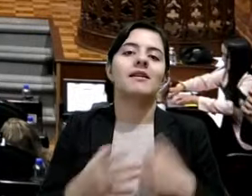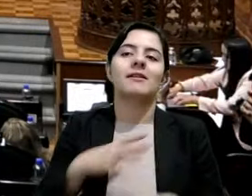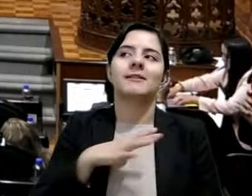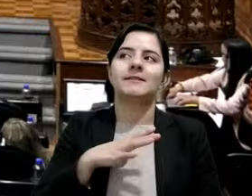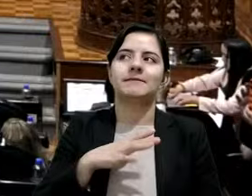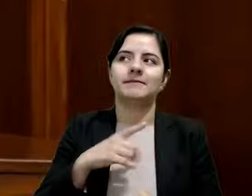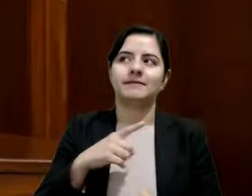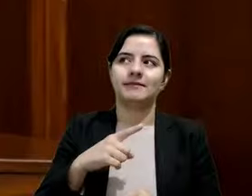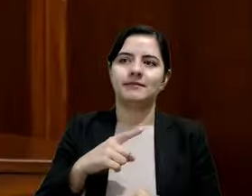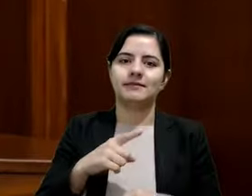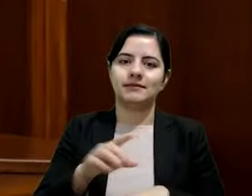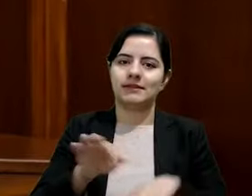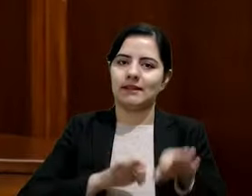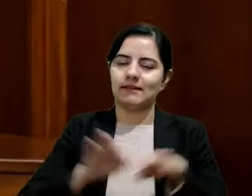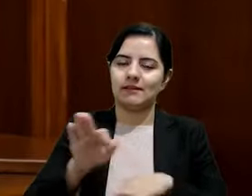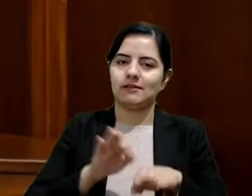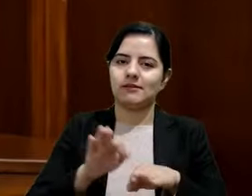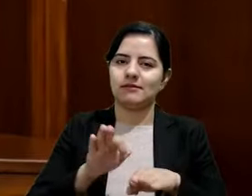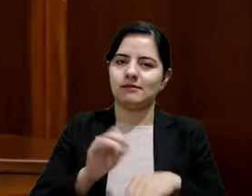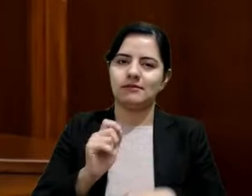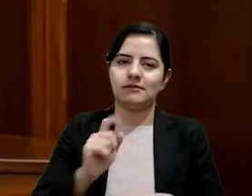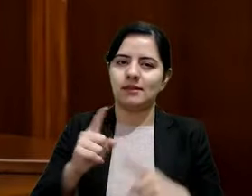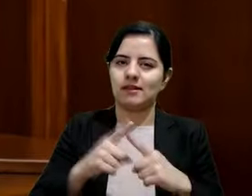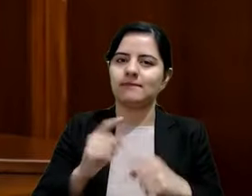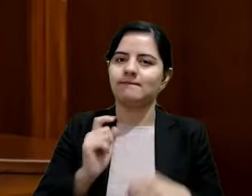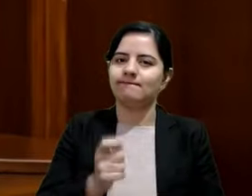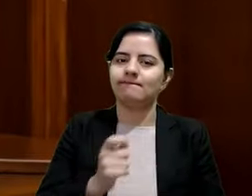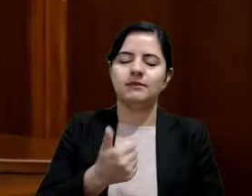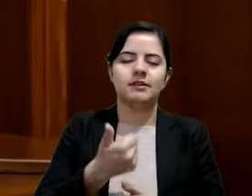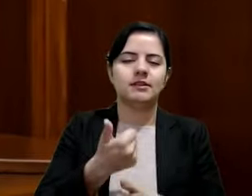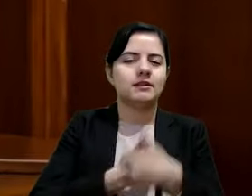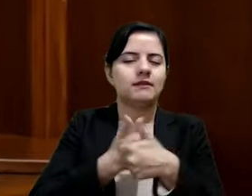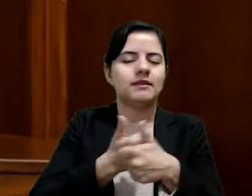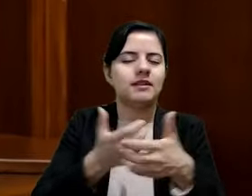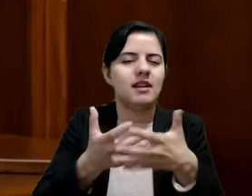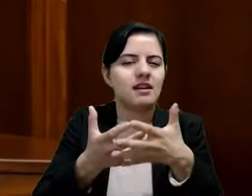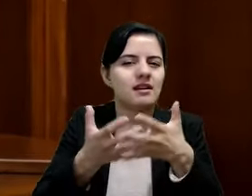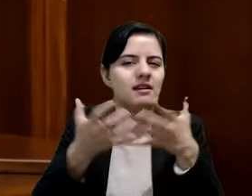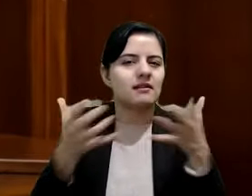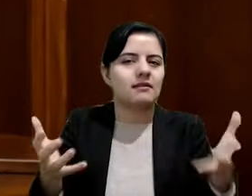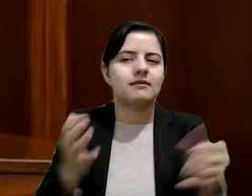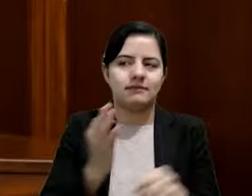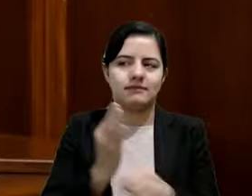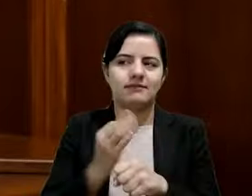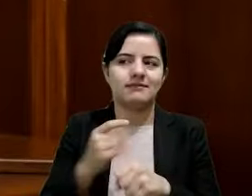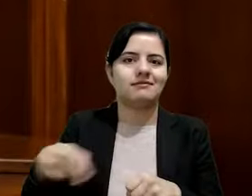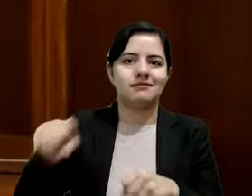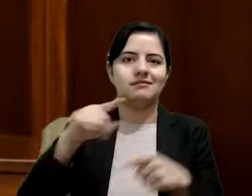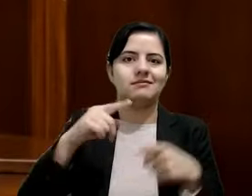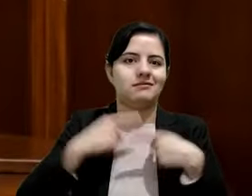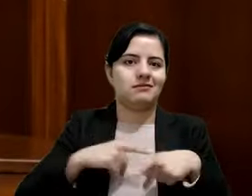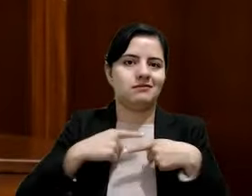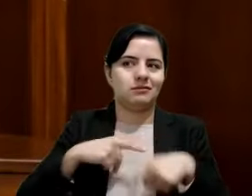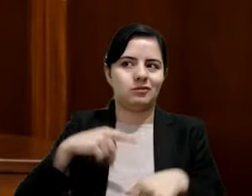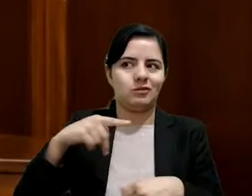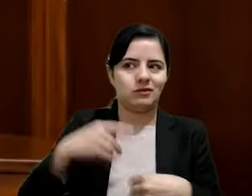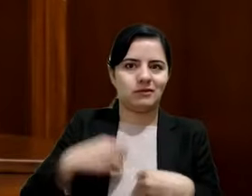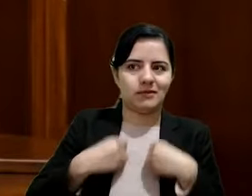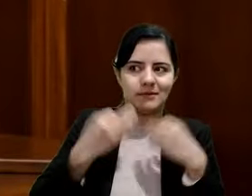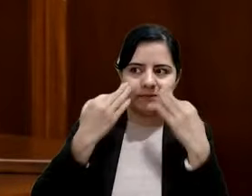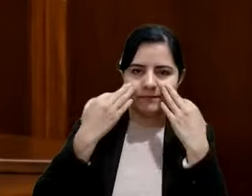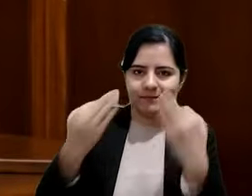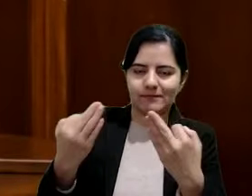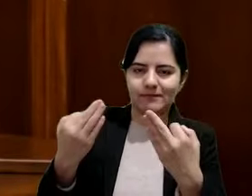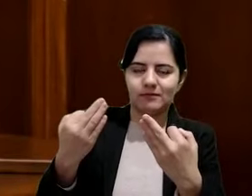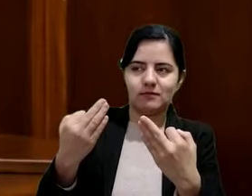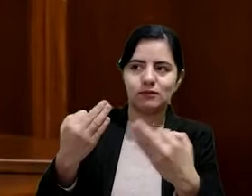es un desafío gigante y es la realidad que está viviendo las personas todos tenemos una evolución a